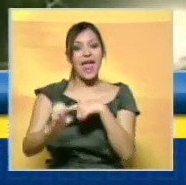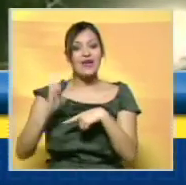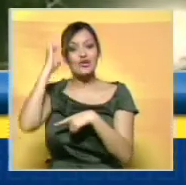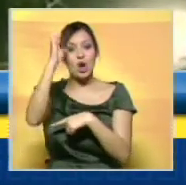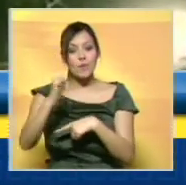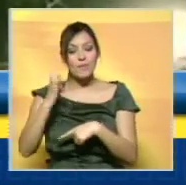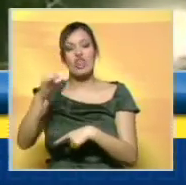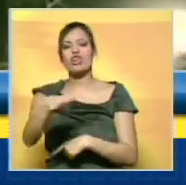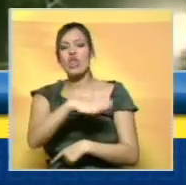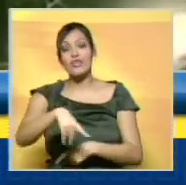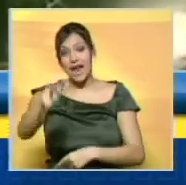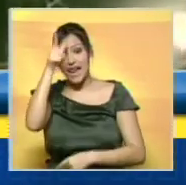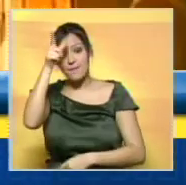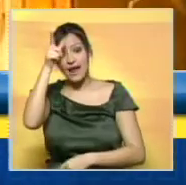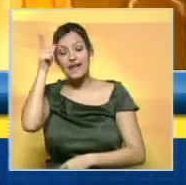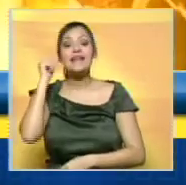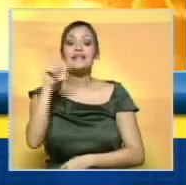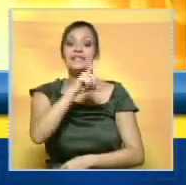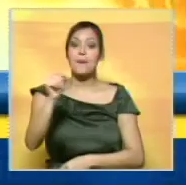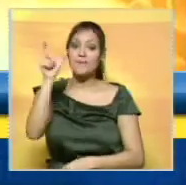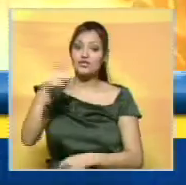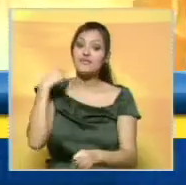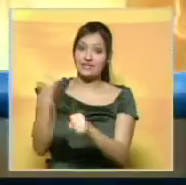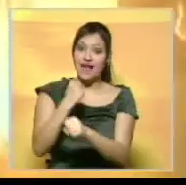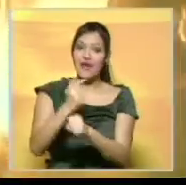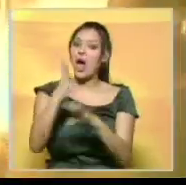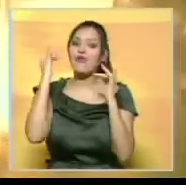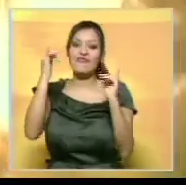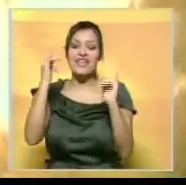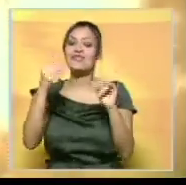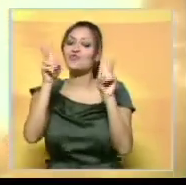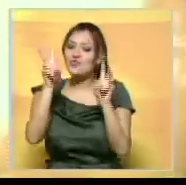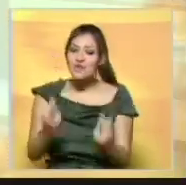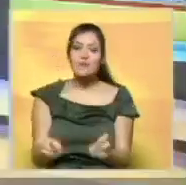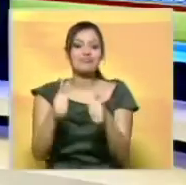ubicada en Alemania, donde cientos de trabajadores celebraron su activación.